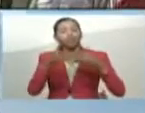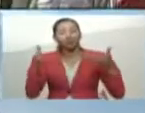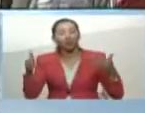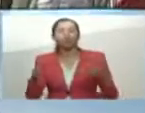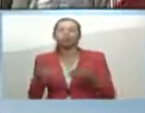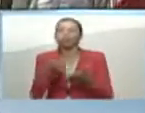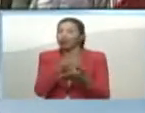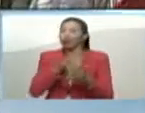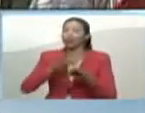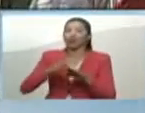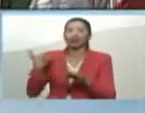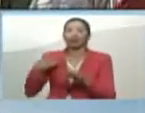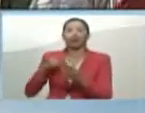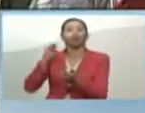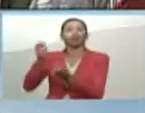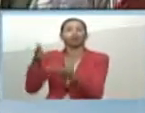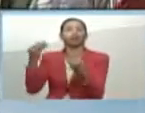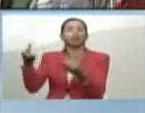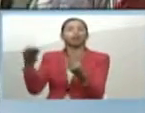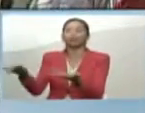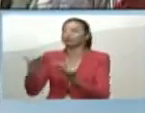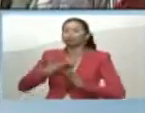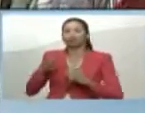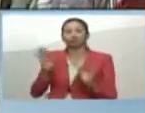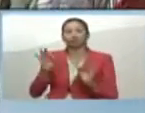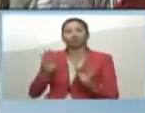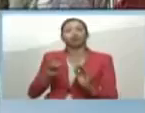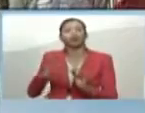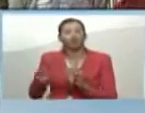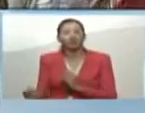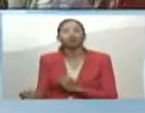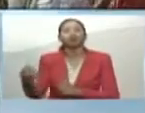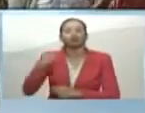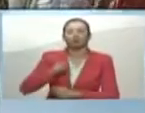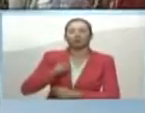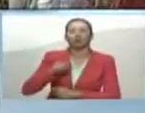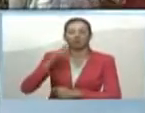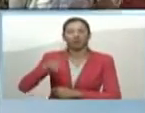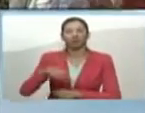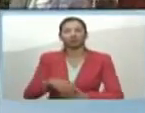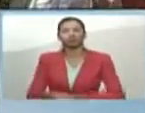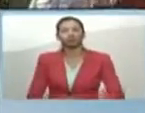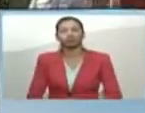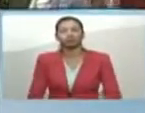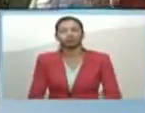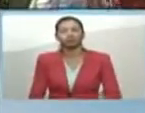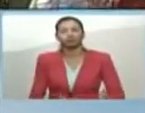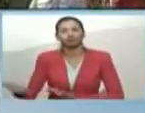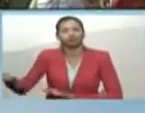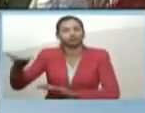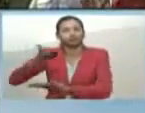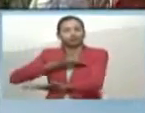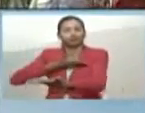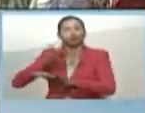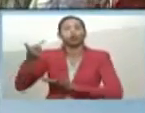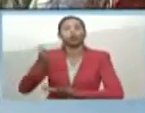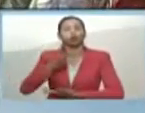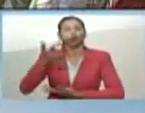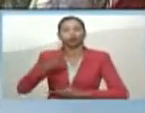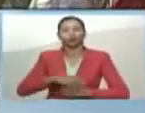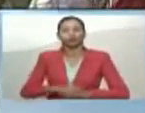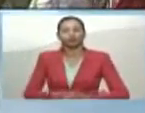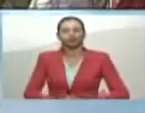la rectificación no solo puede ir para allá, también tiene que ir hacia aquel lado, de ambos lados la rectificación.